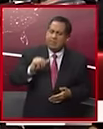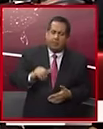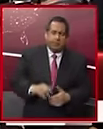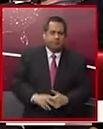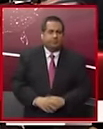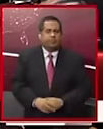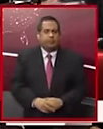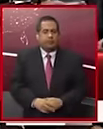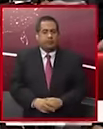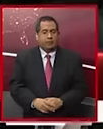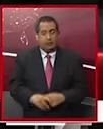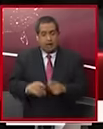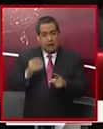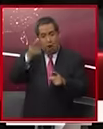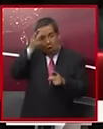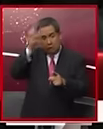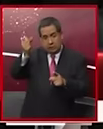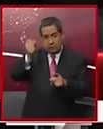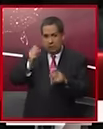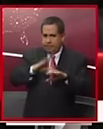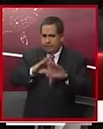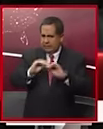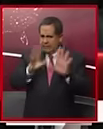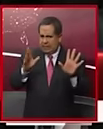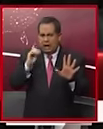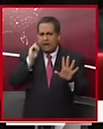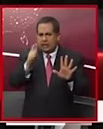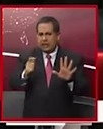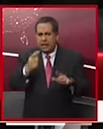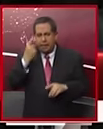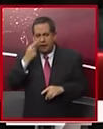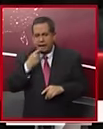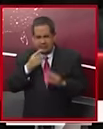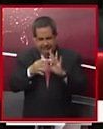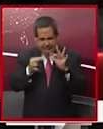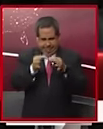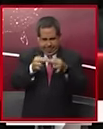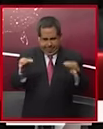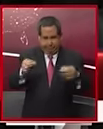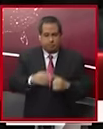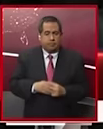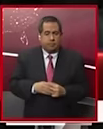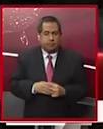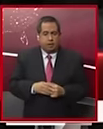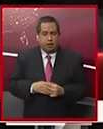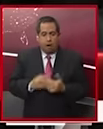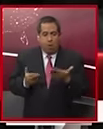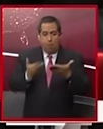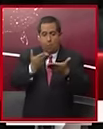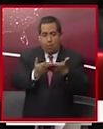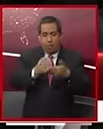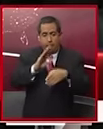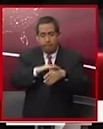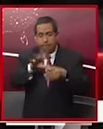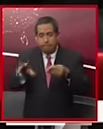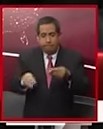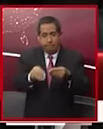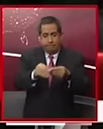Va a ser un concepto muy importante para que quede esto diciendo lo siguiente. En la propuesta de adición,